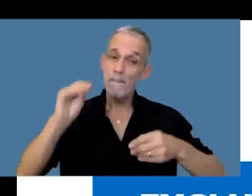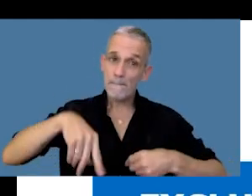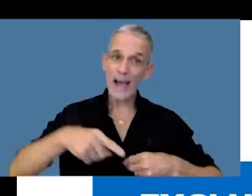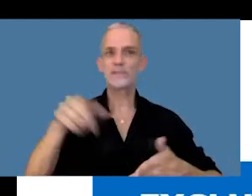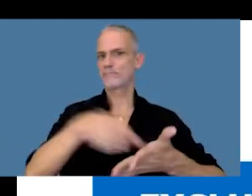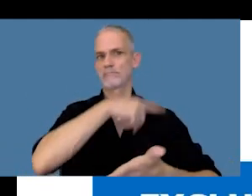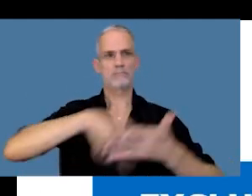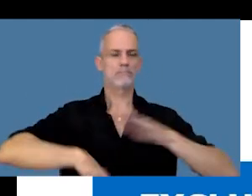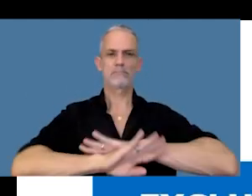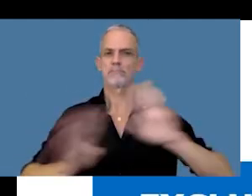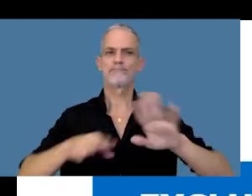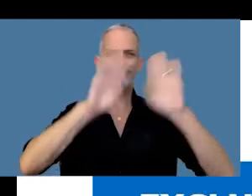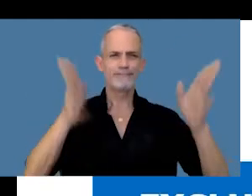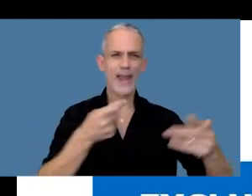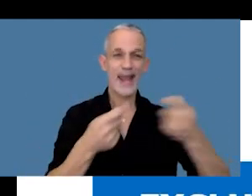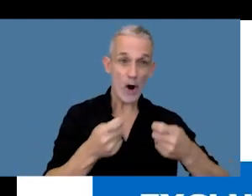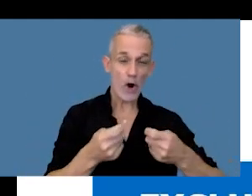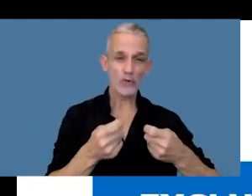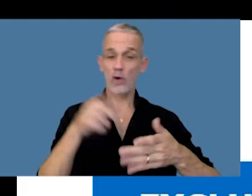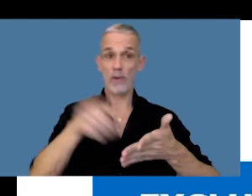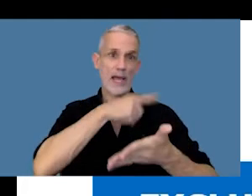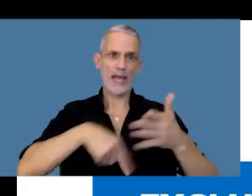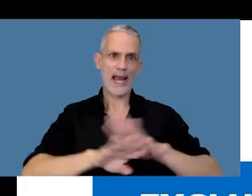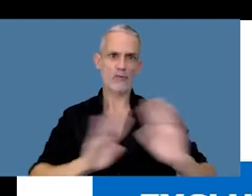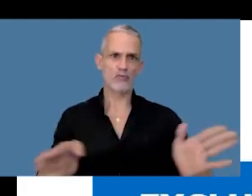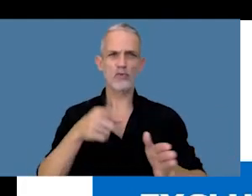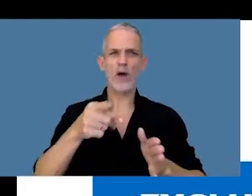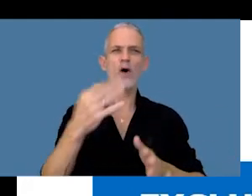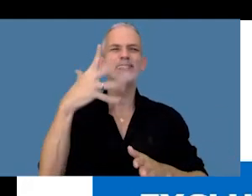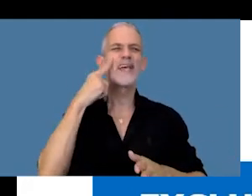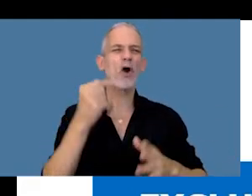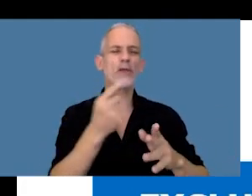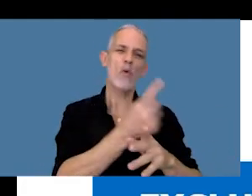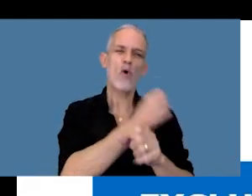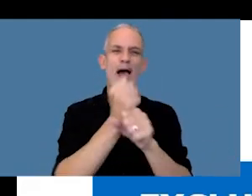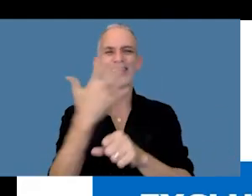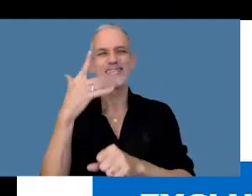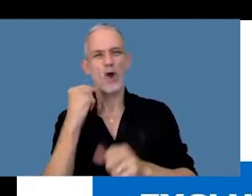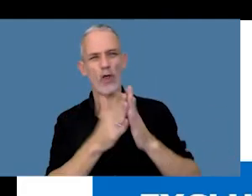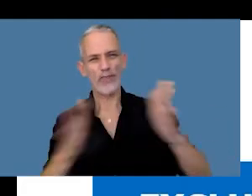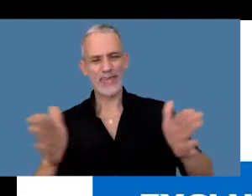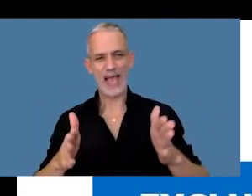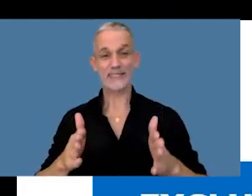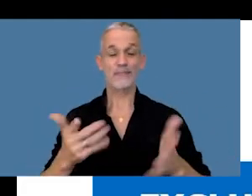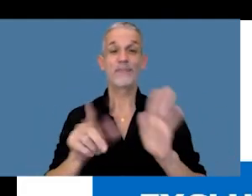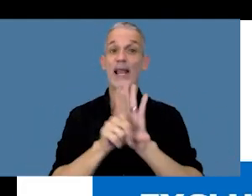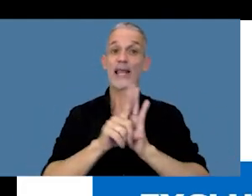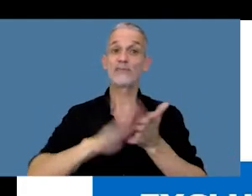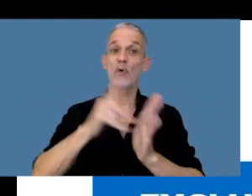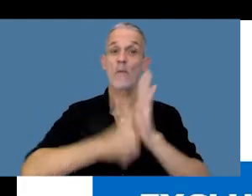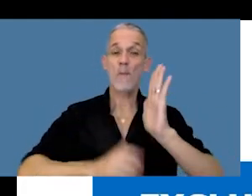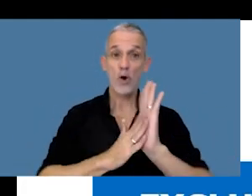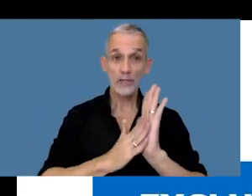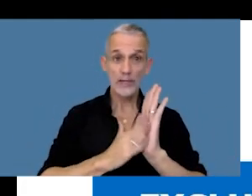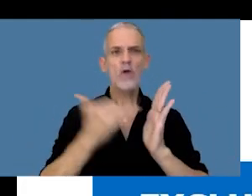clausura del establecimiento. Puedo mover a clausura de 1 a 5 días. Recordemos que la ley de monotributo tiene